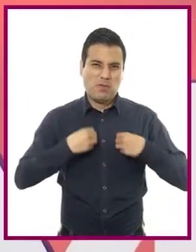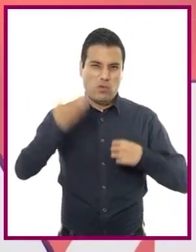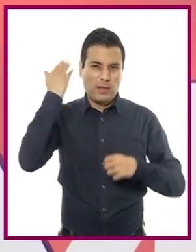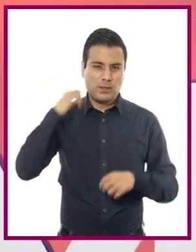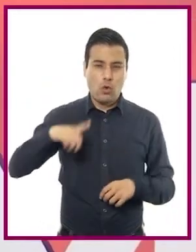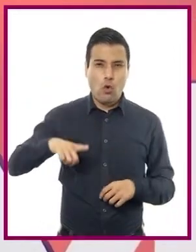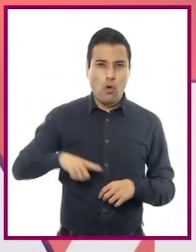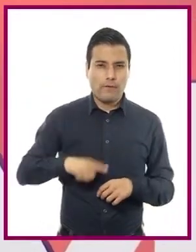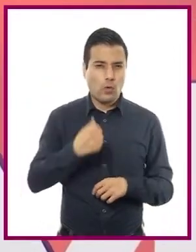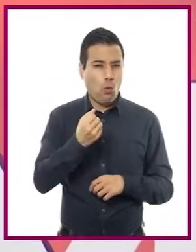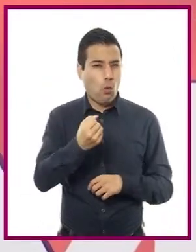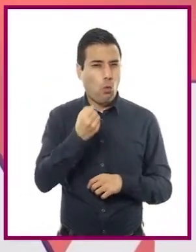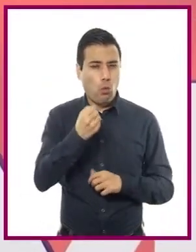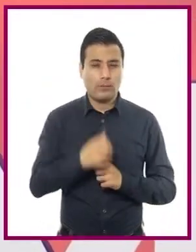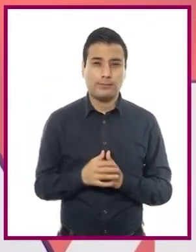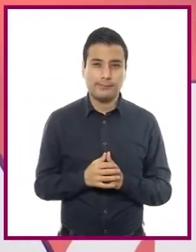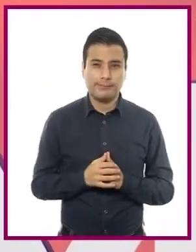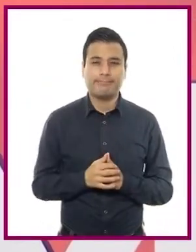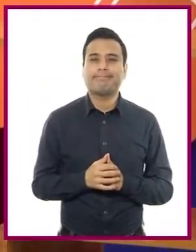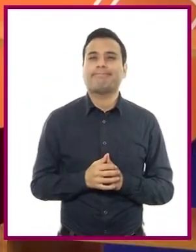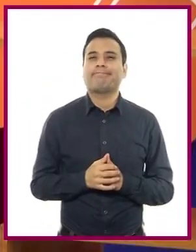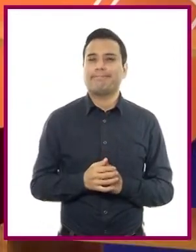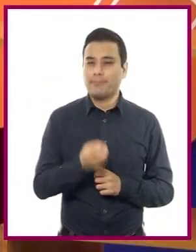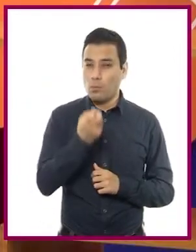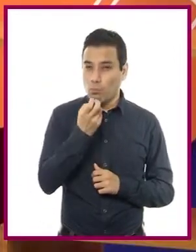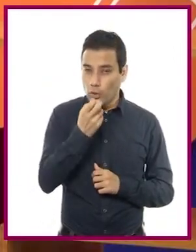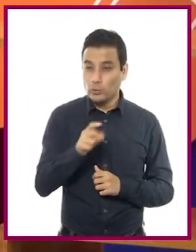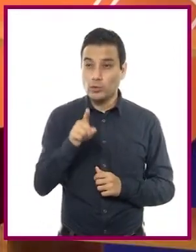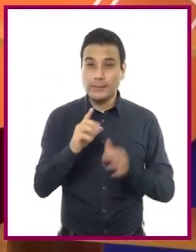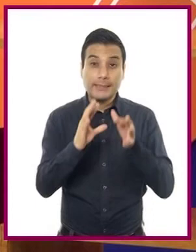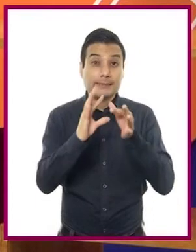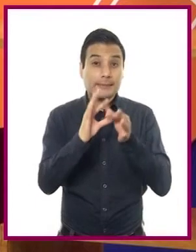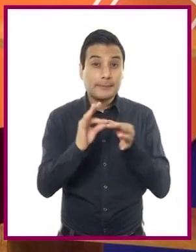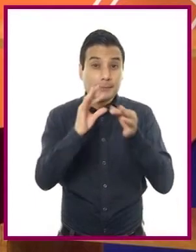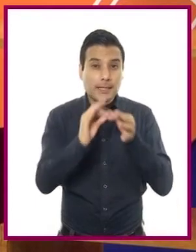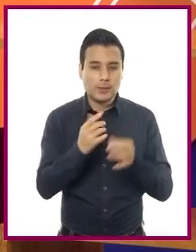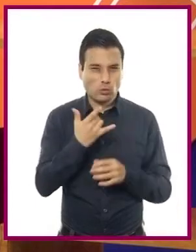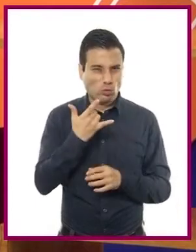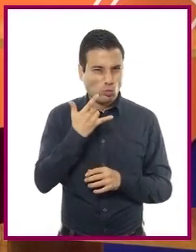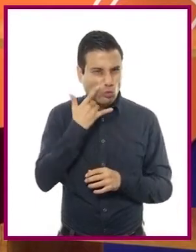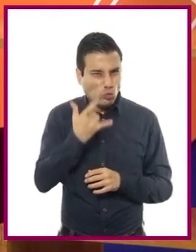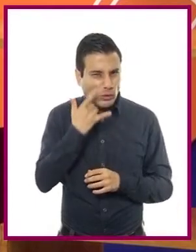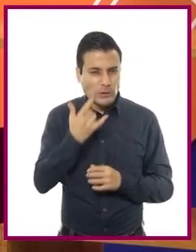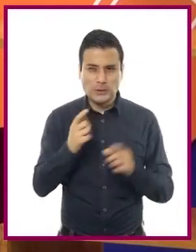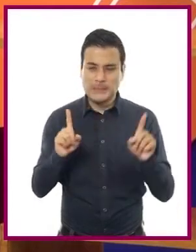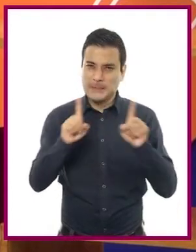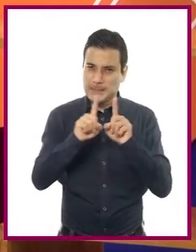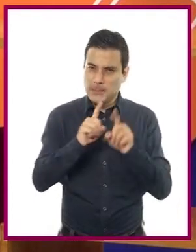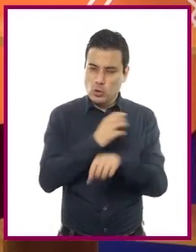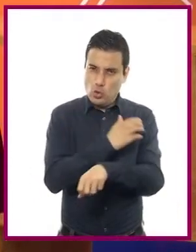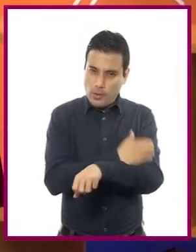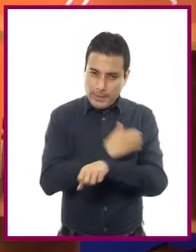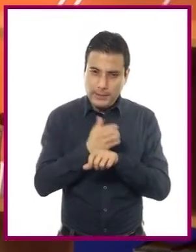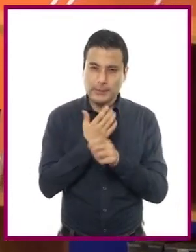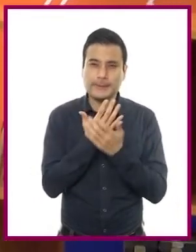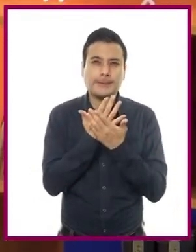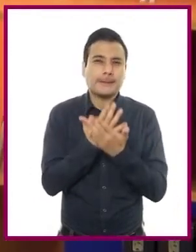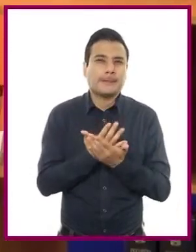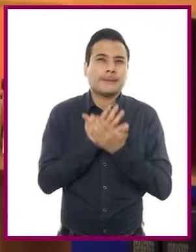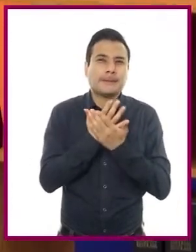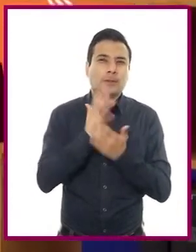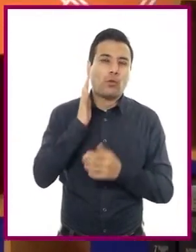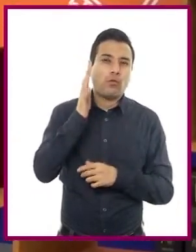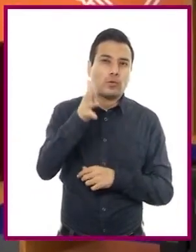país. Quizás a eso se deba la alusión a la lucha, compañerismo y esperanza en el